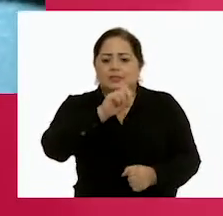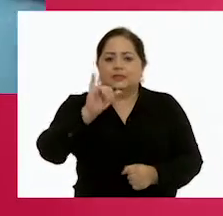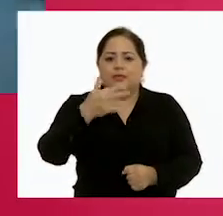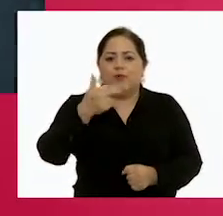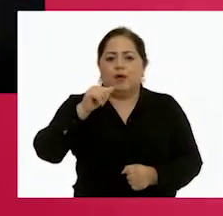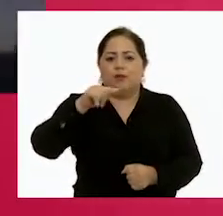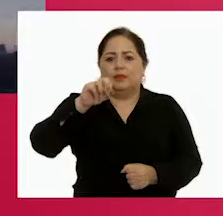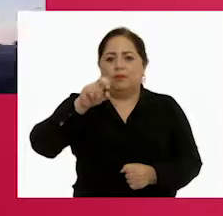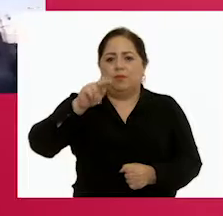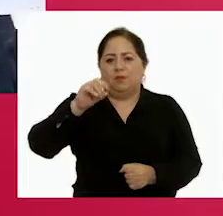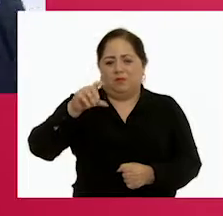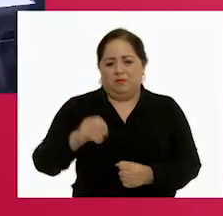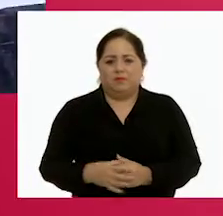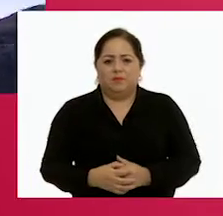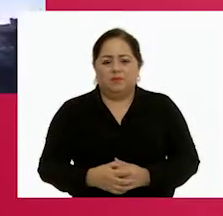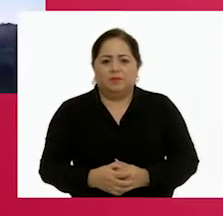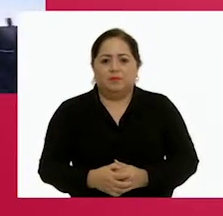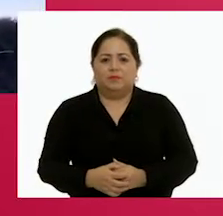Cihuatecolotl.